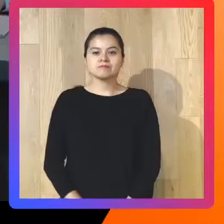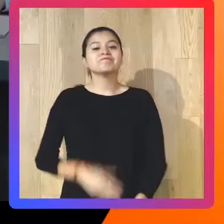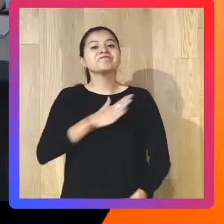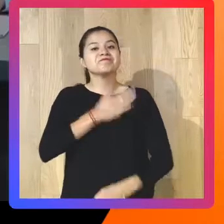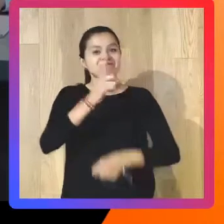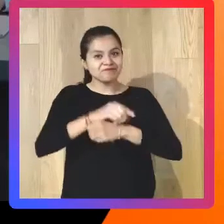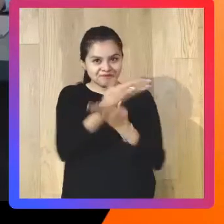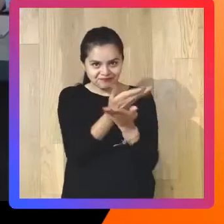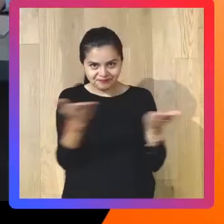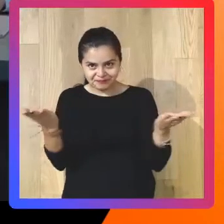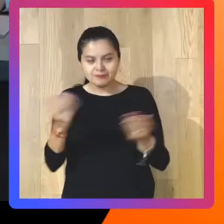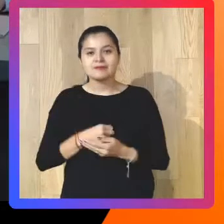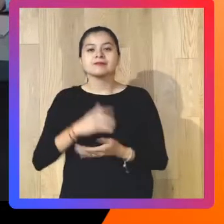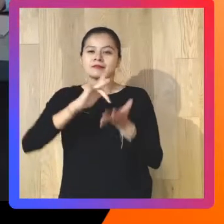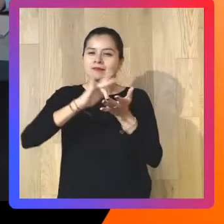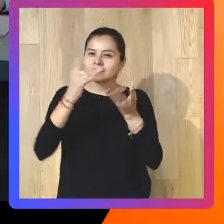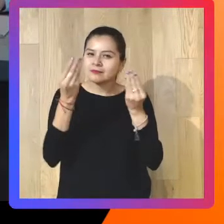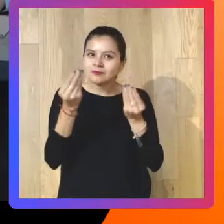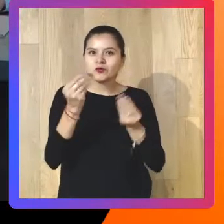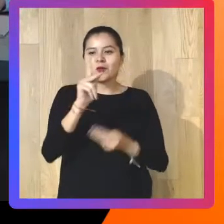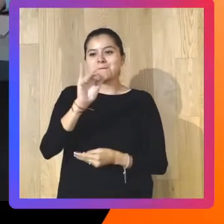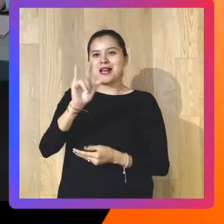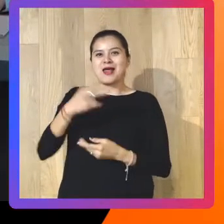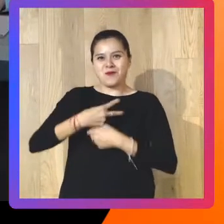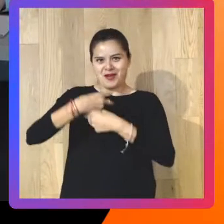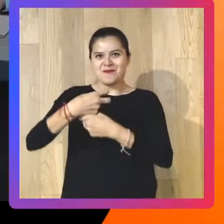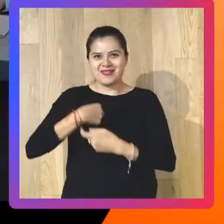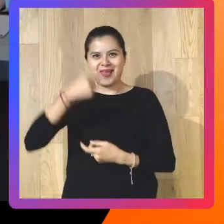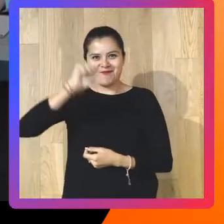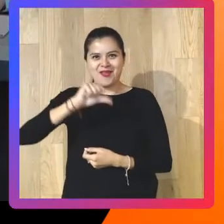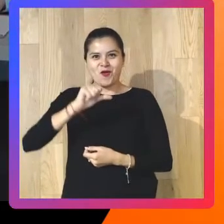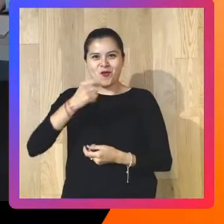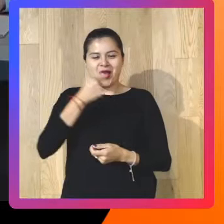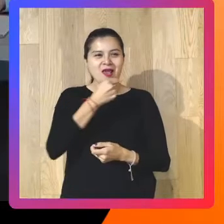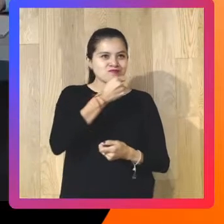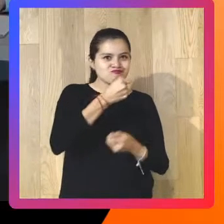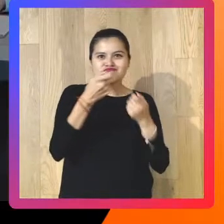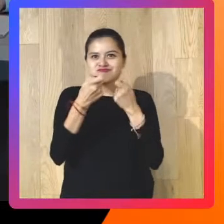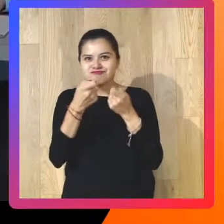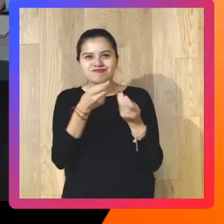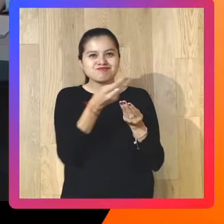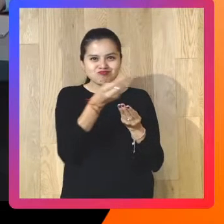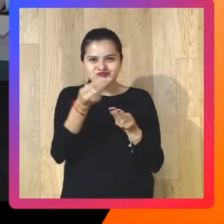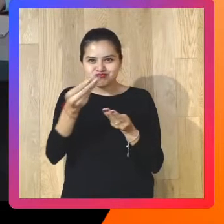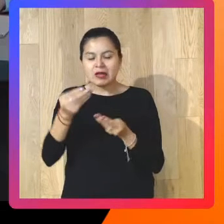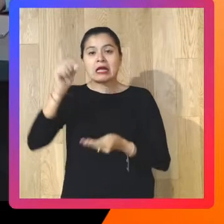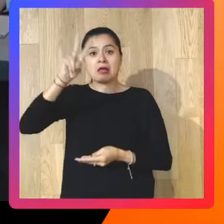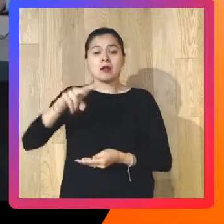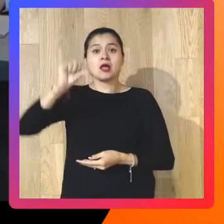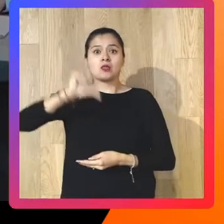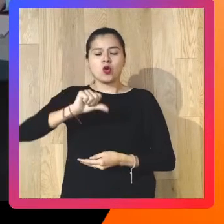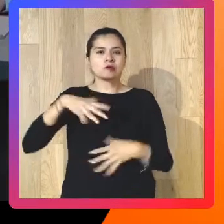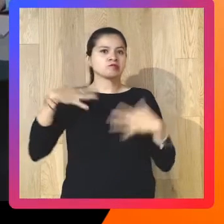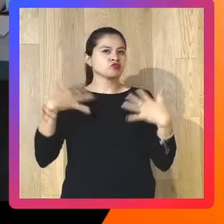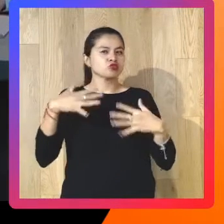Muy buenos días a todos. Muchísimas gracias, Pilar, por la invitación a moderar este pronunciamiento que definitivamente va a